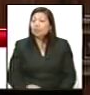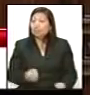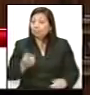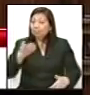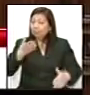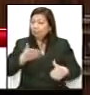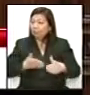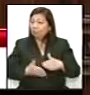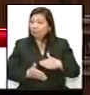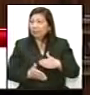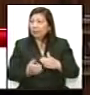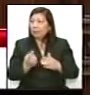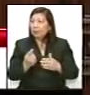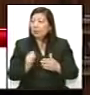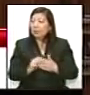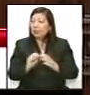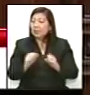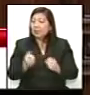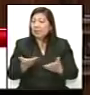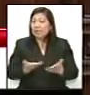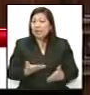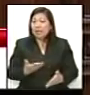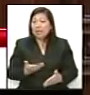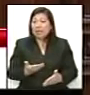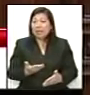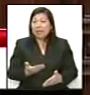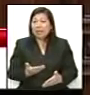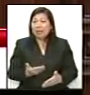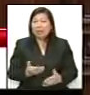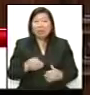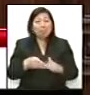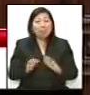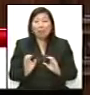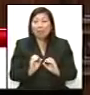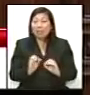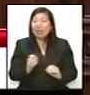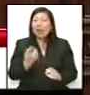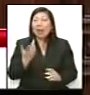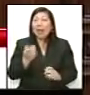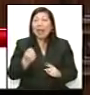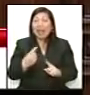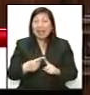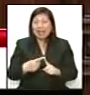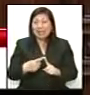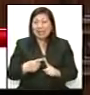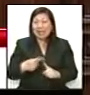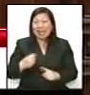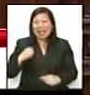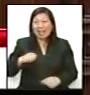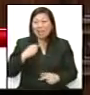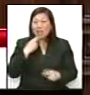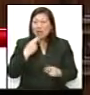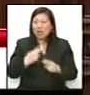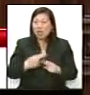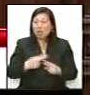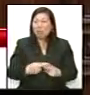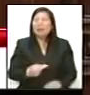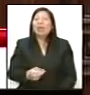expresa, que por algo Alberto Andrade no la puso en marcha, hay que empezar en eso,